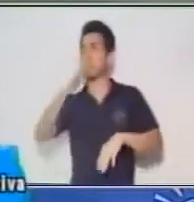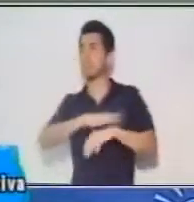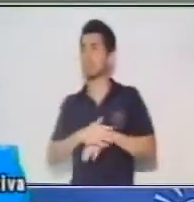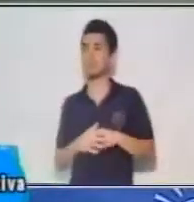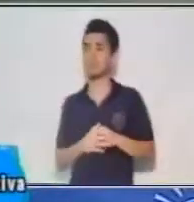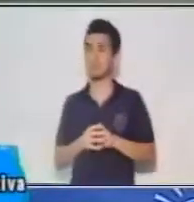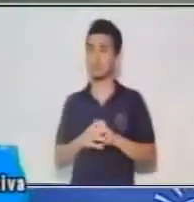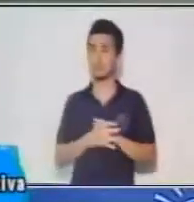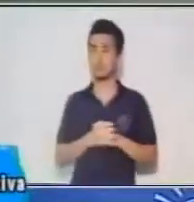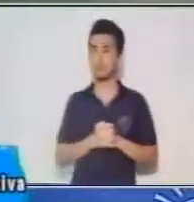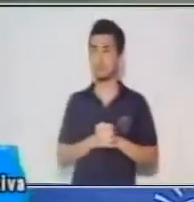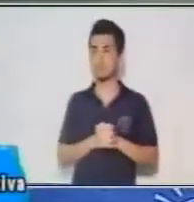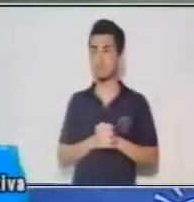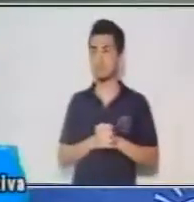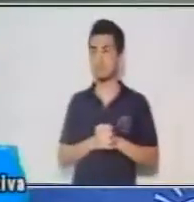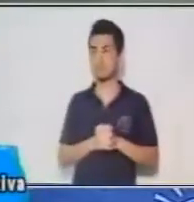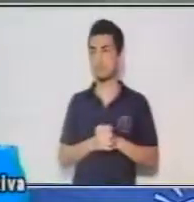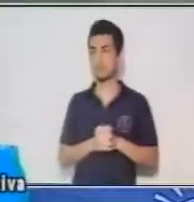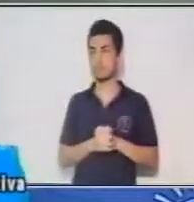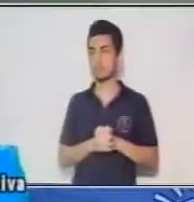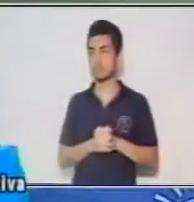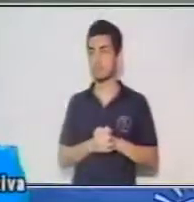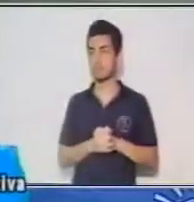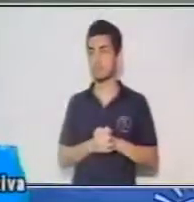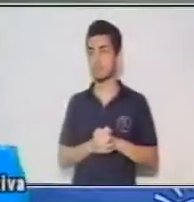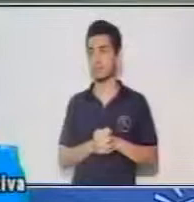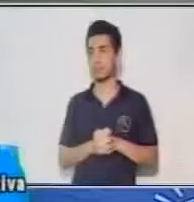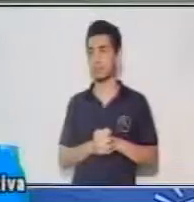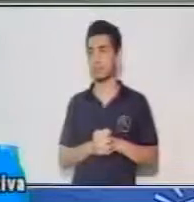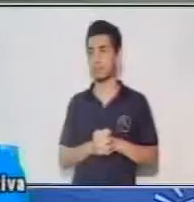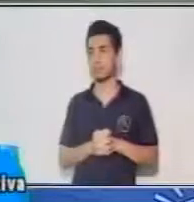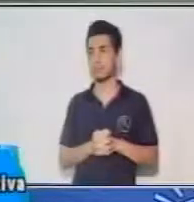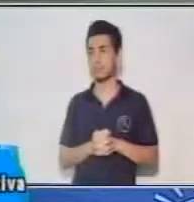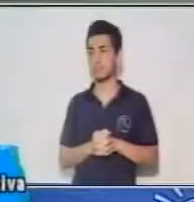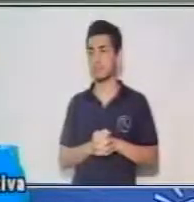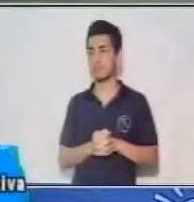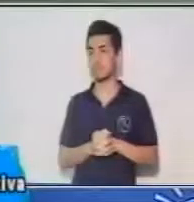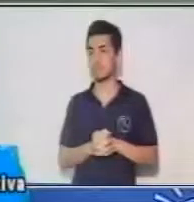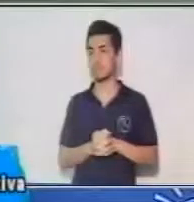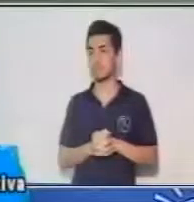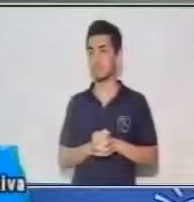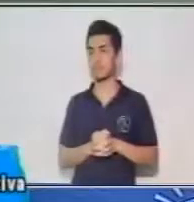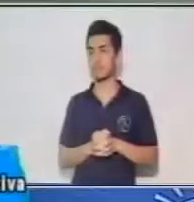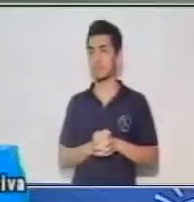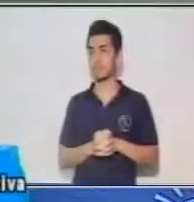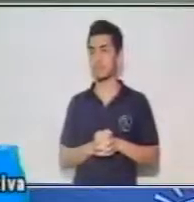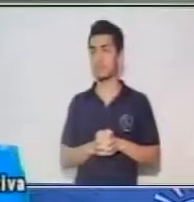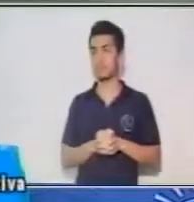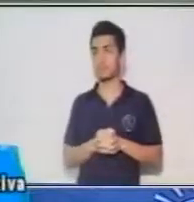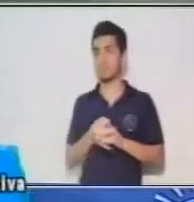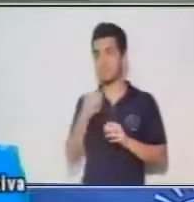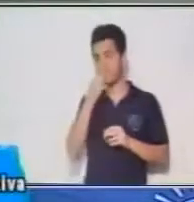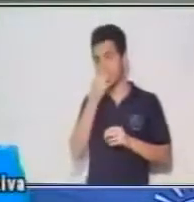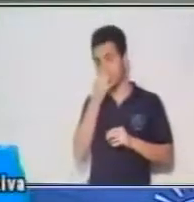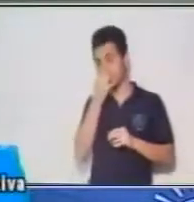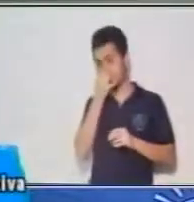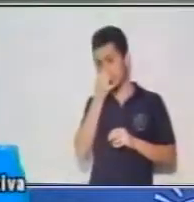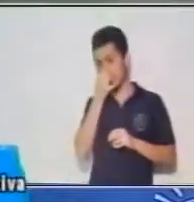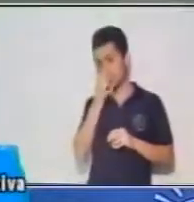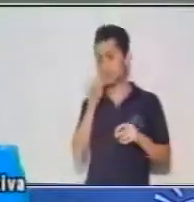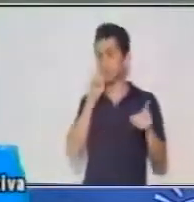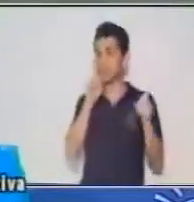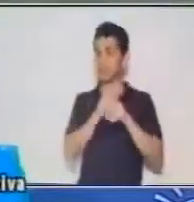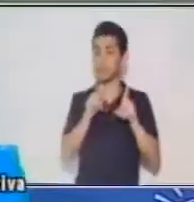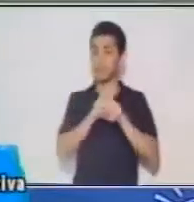más. También en ocasiones pueden ser oraciones negativas, que esto dice